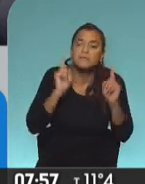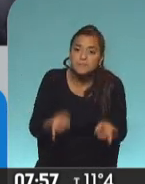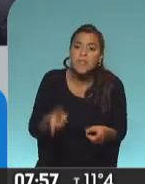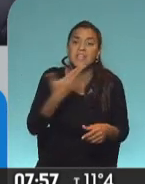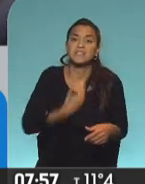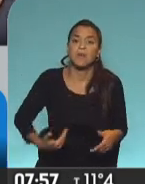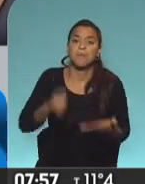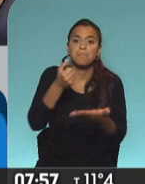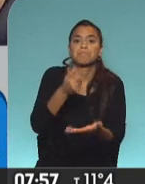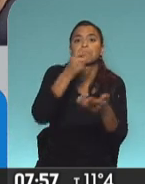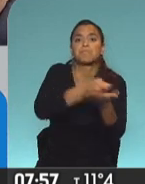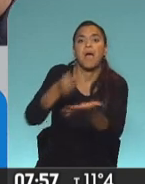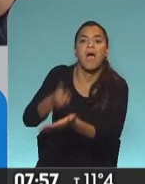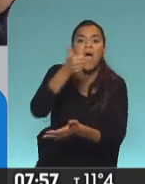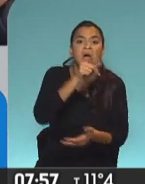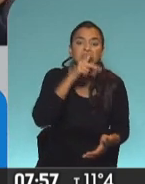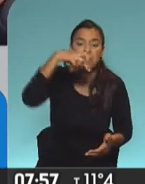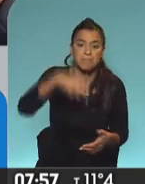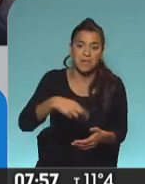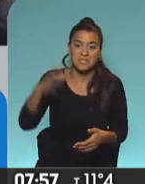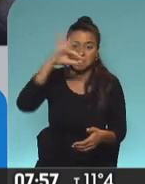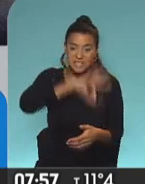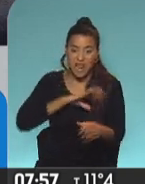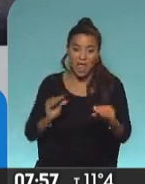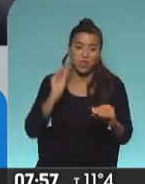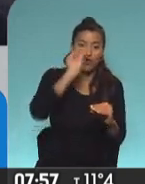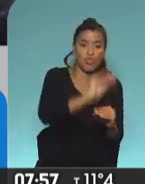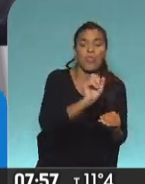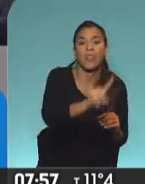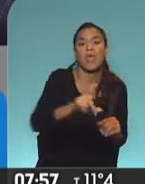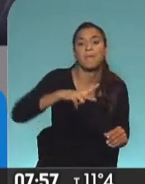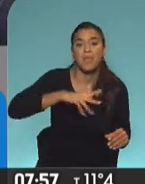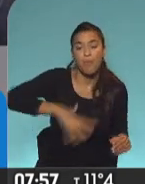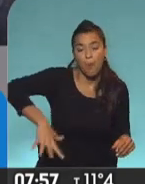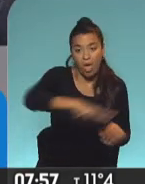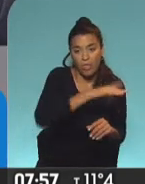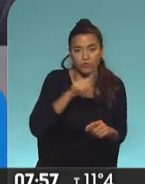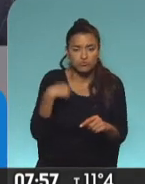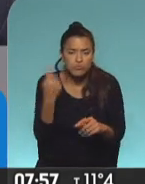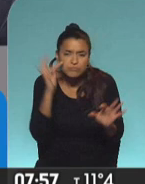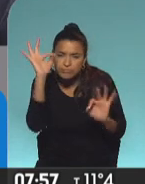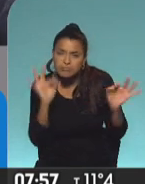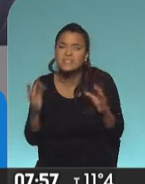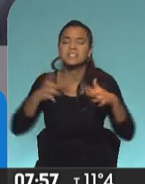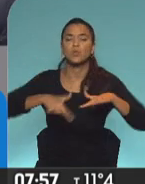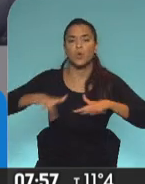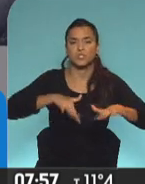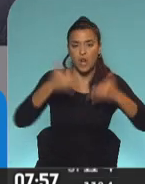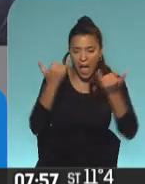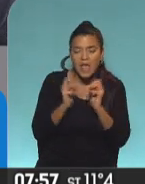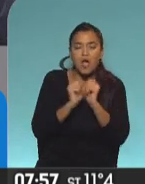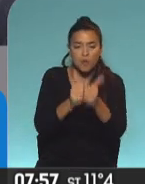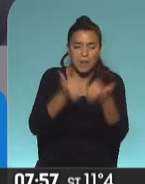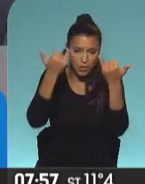pagando, lo llaman los ATP, parte del salario de los trabajadores del sector privado. Estamos analizando permanentemente la situación, hay un